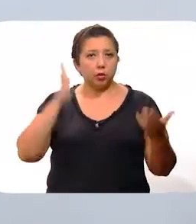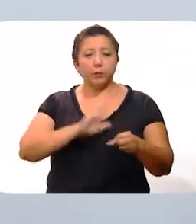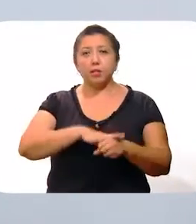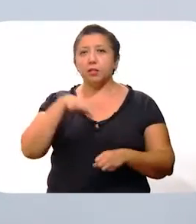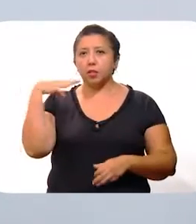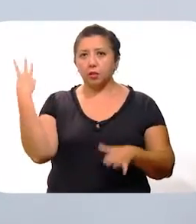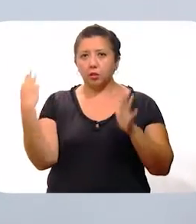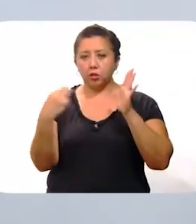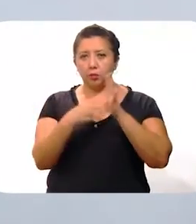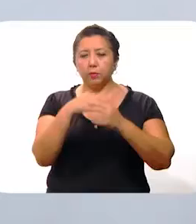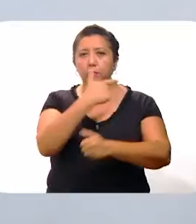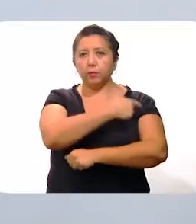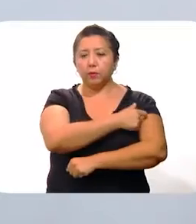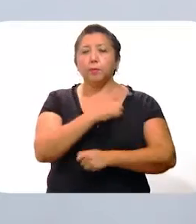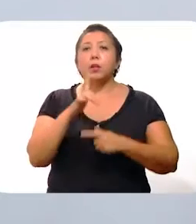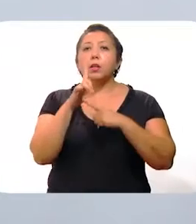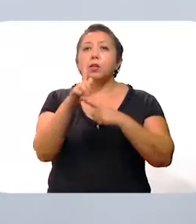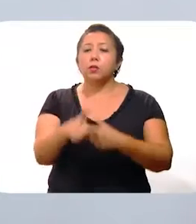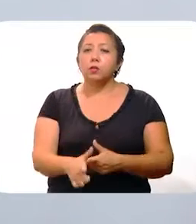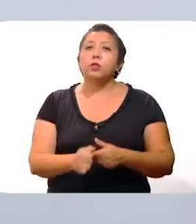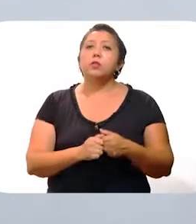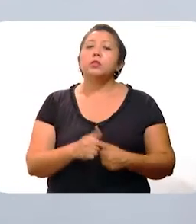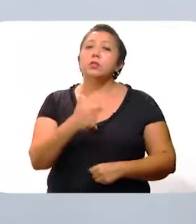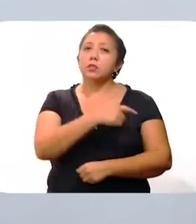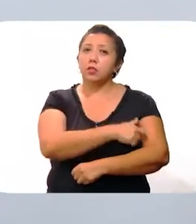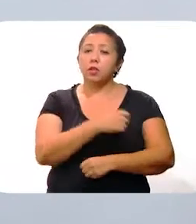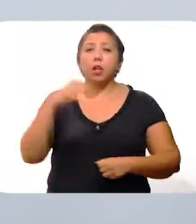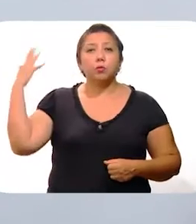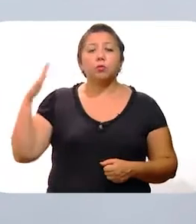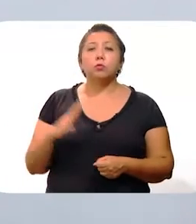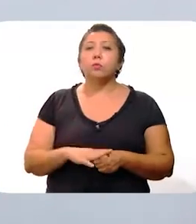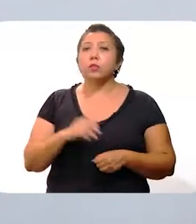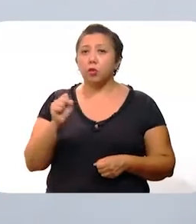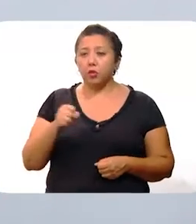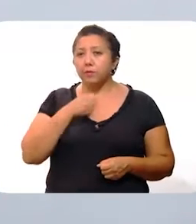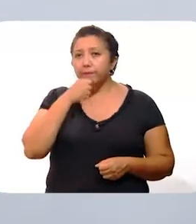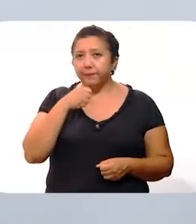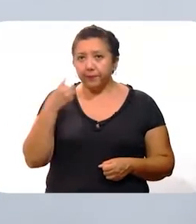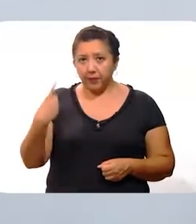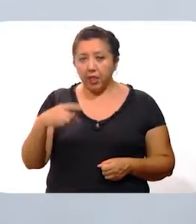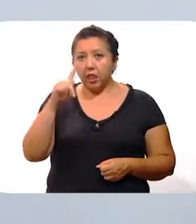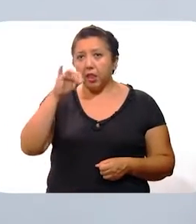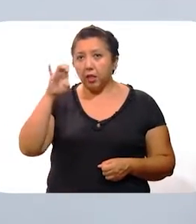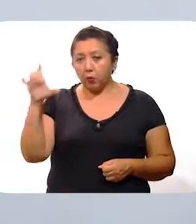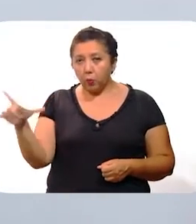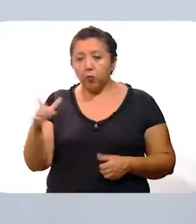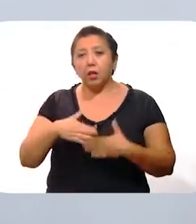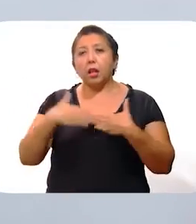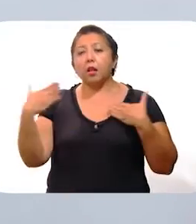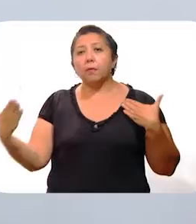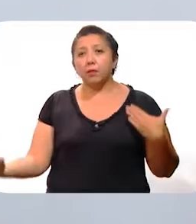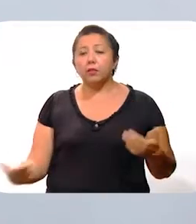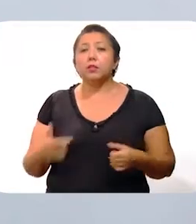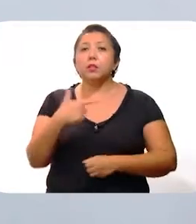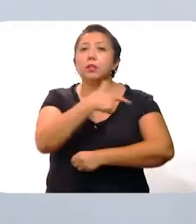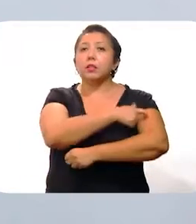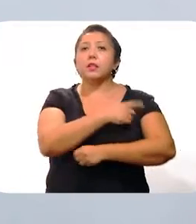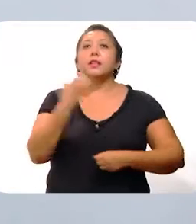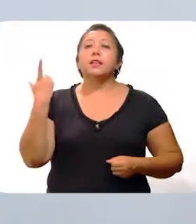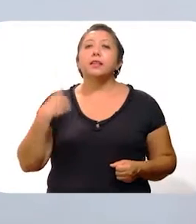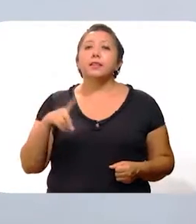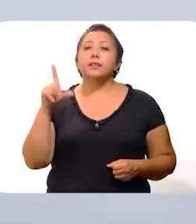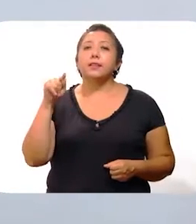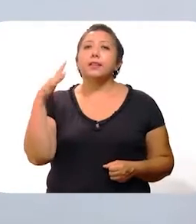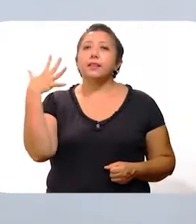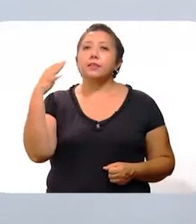más de 14.000 vacunas para continuar con la aplicación a adultos mayores en los municipios de Ticul, con un avance en la vacunación